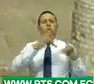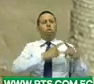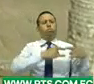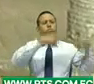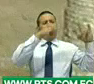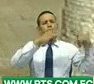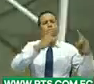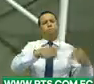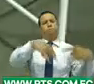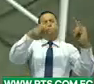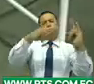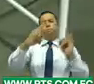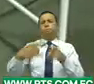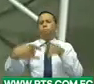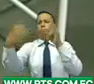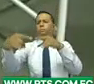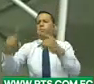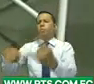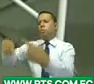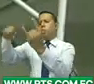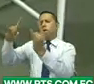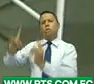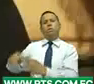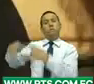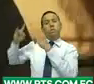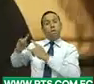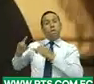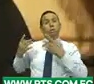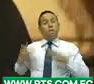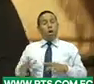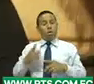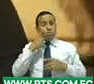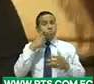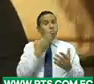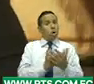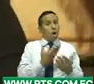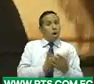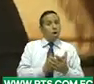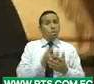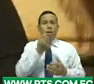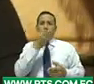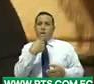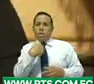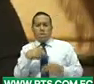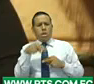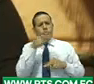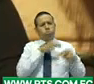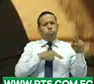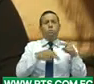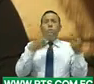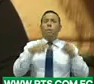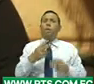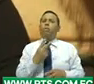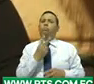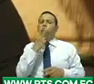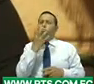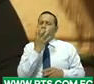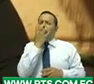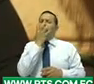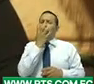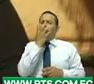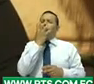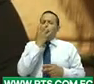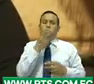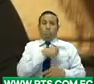en pruebas, en síntomas, en medicinas y poderlos derivar, inclusive en oxígeno, porque cada una de las carpas tiene